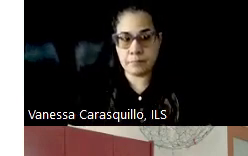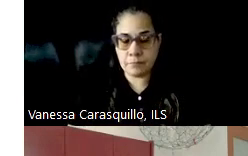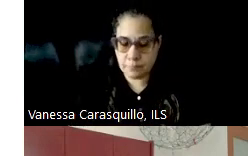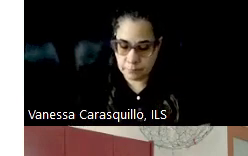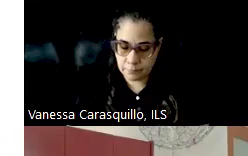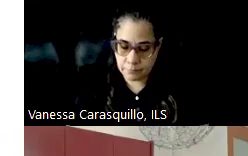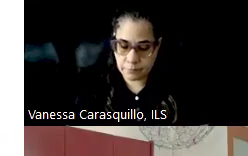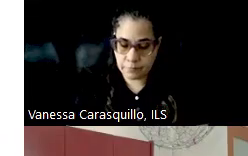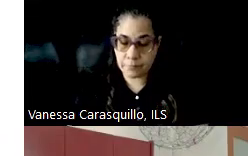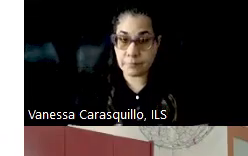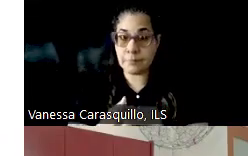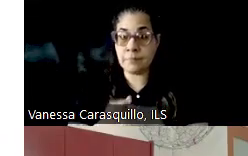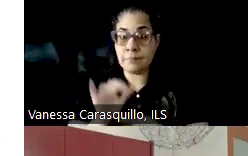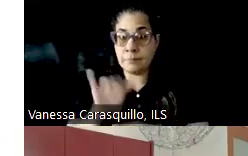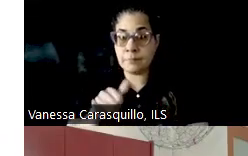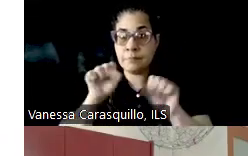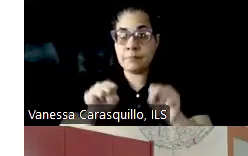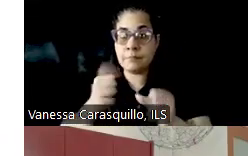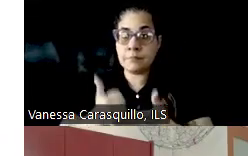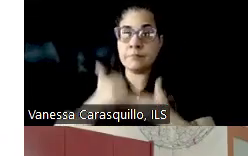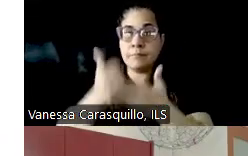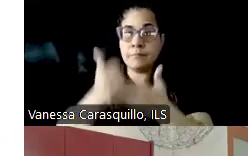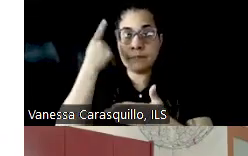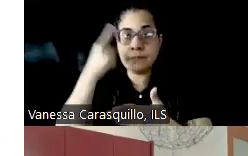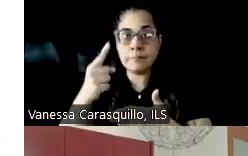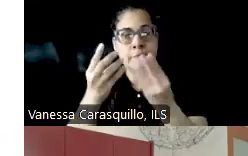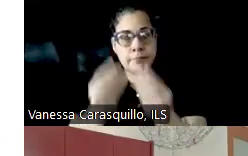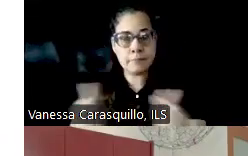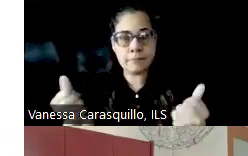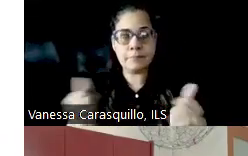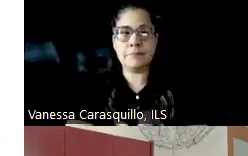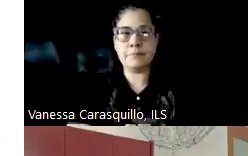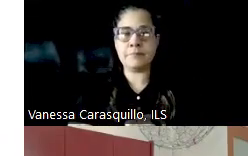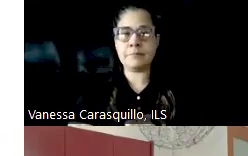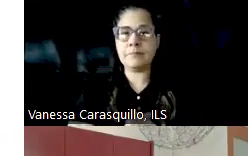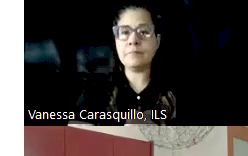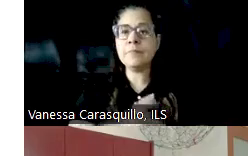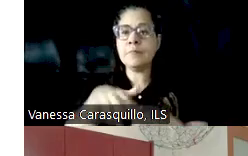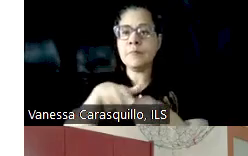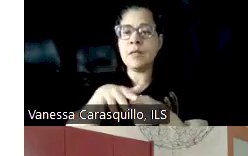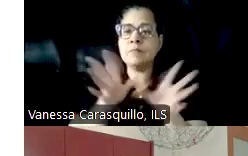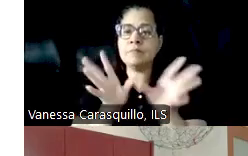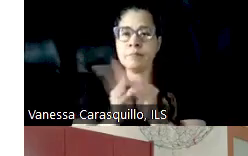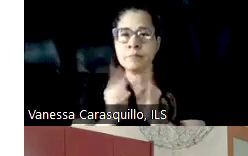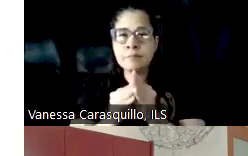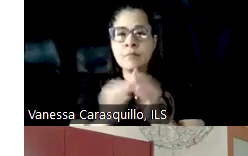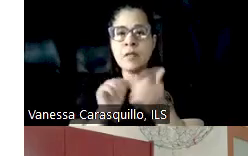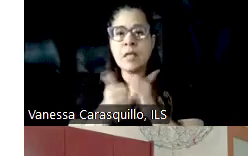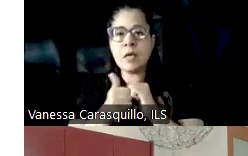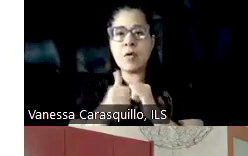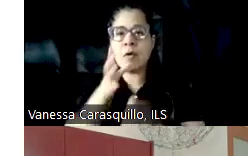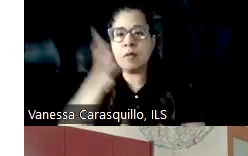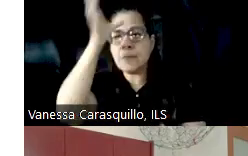un elemento más para ayudar a la recuperación. Las sesiones de parenting o sesiones de cómo educar a los padres a